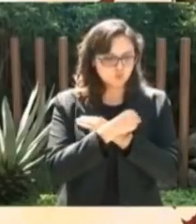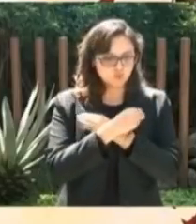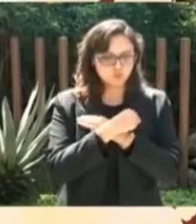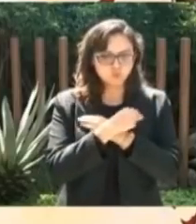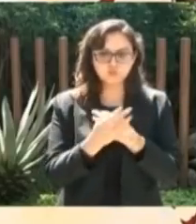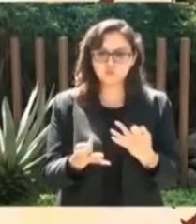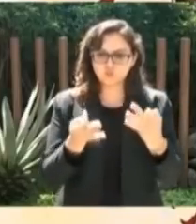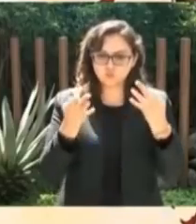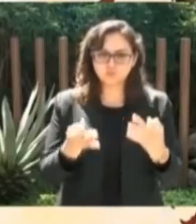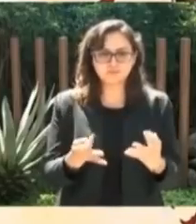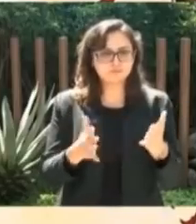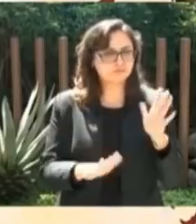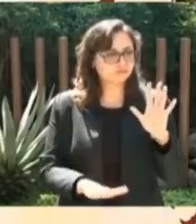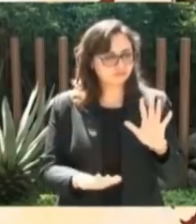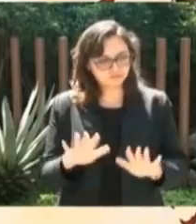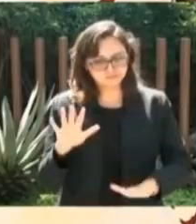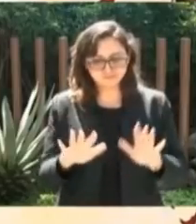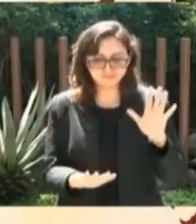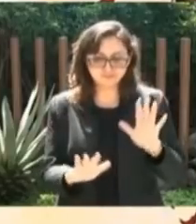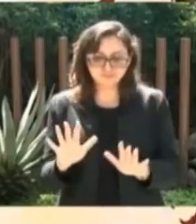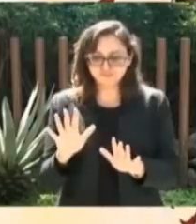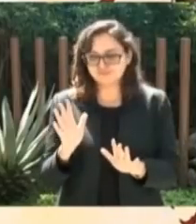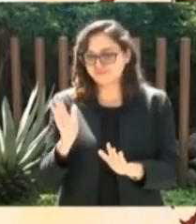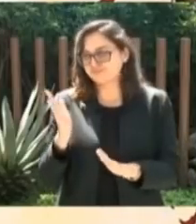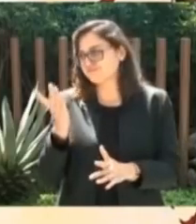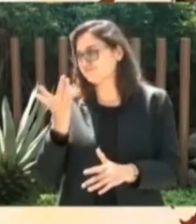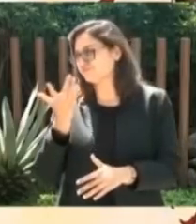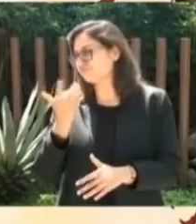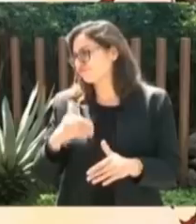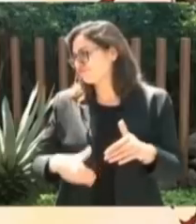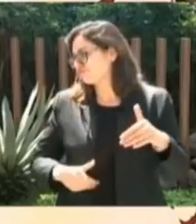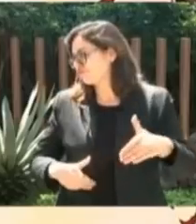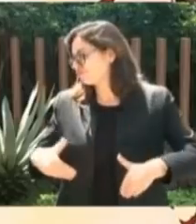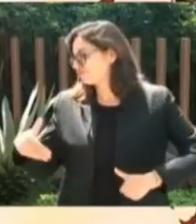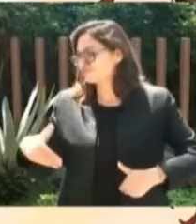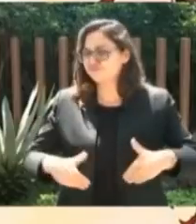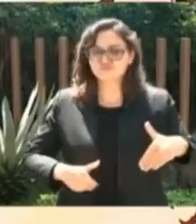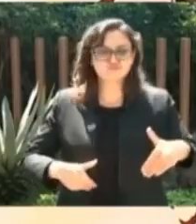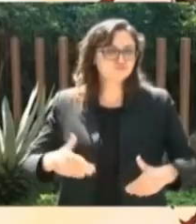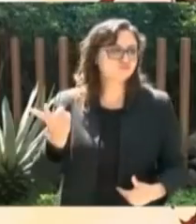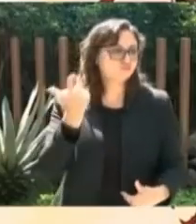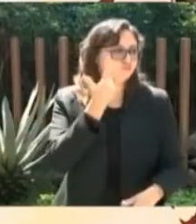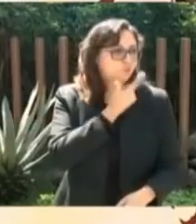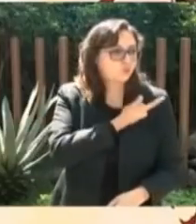A veces no gusta porque se